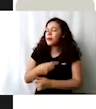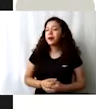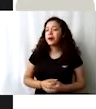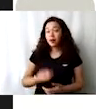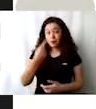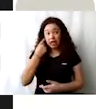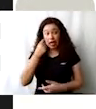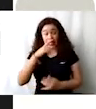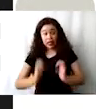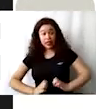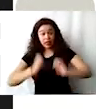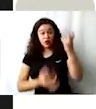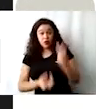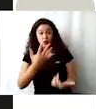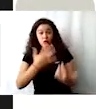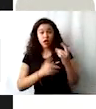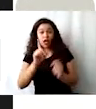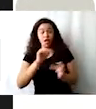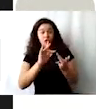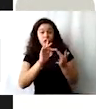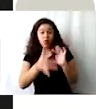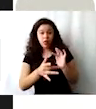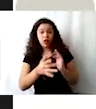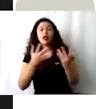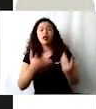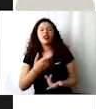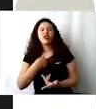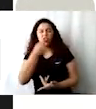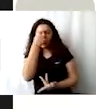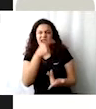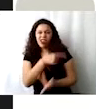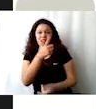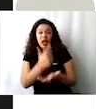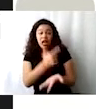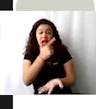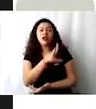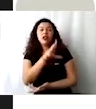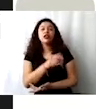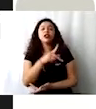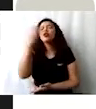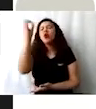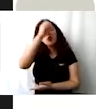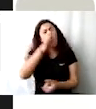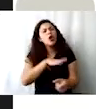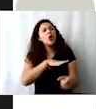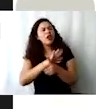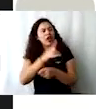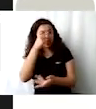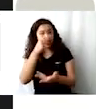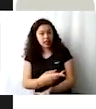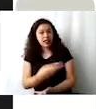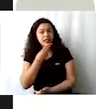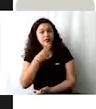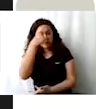incendio en el edificio y desconectaron el agua. No me parece que se trate de algo muy grave, pero ¿tú qué opinas? ¿Crees que esto sirva para